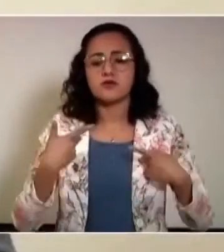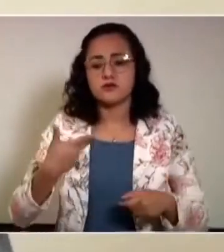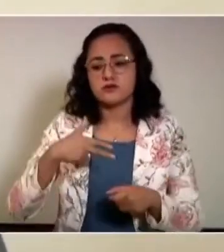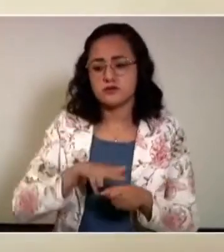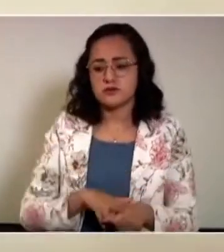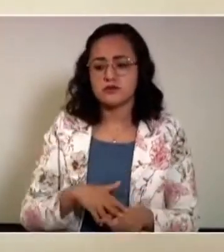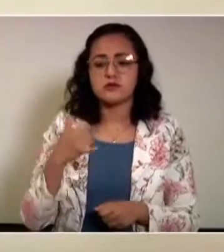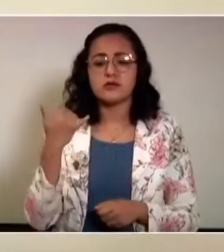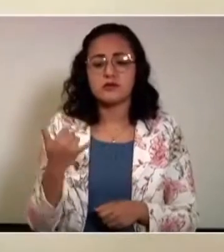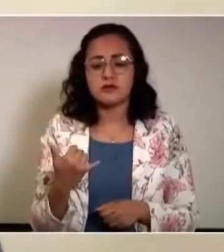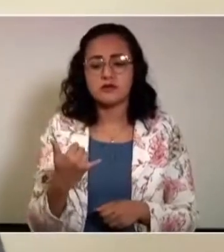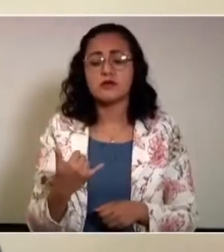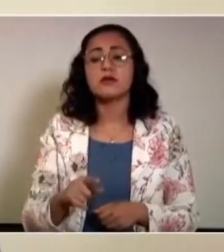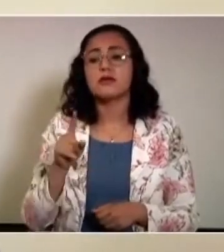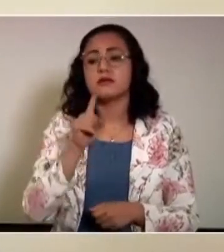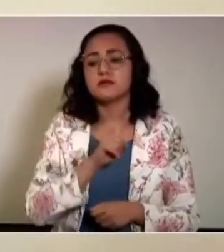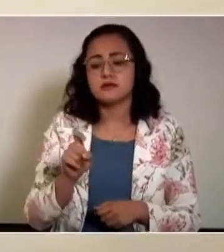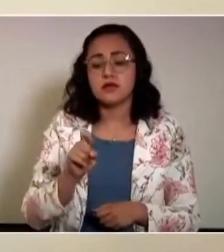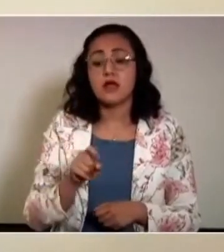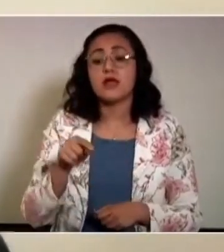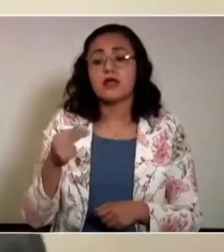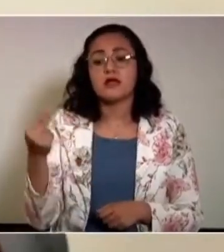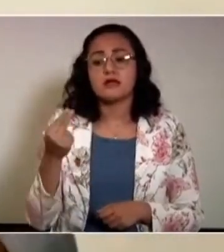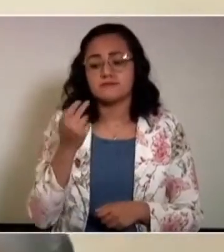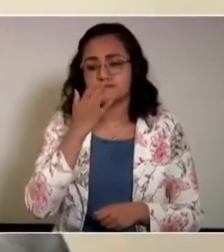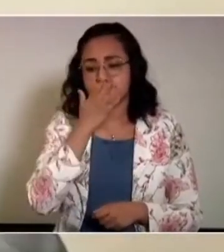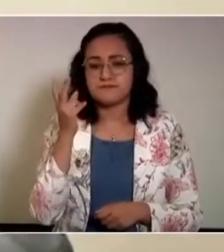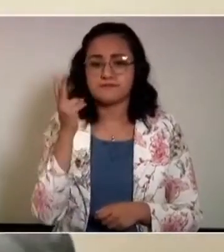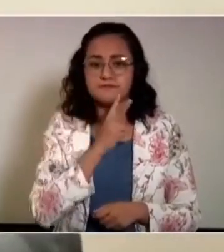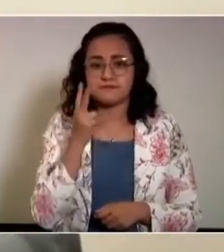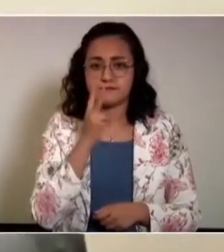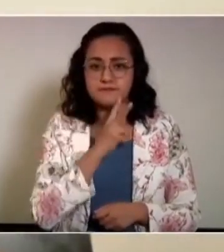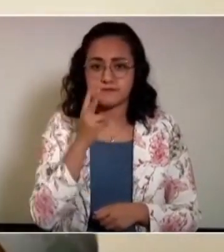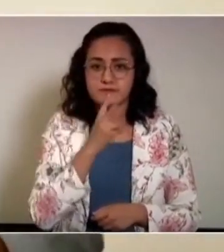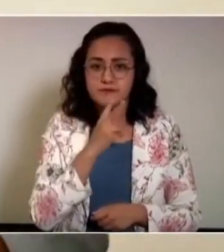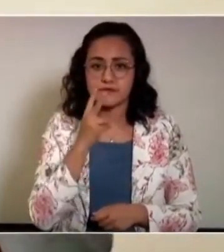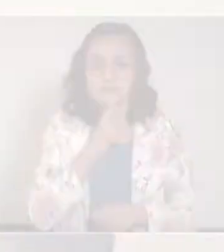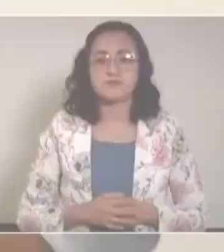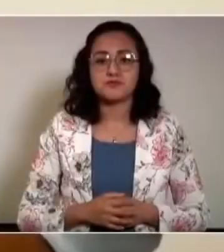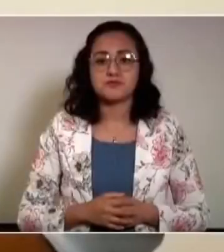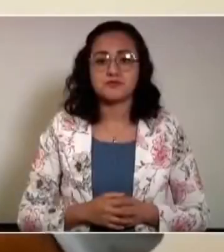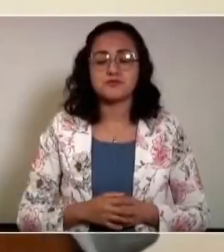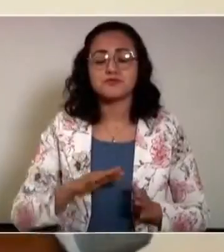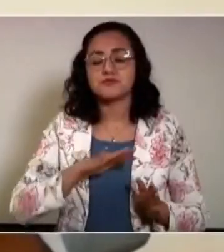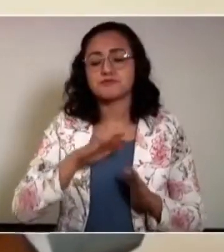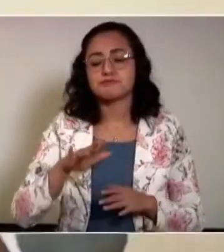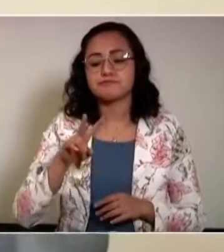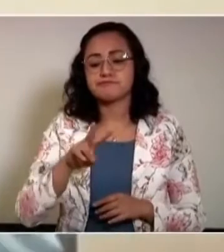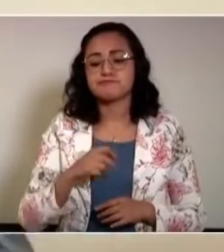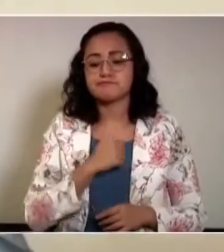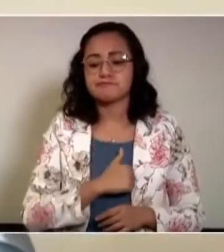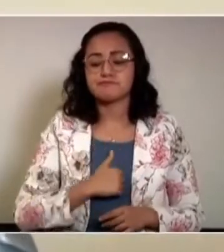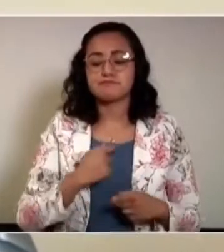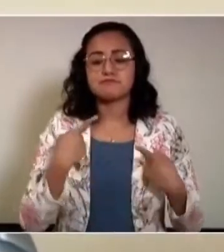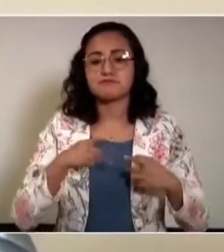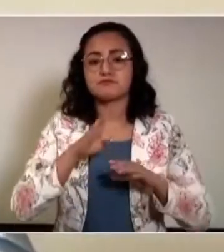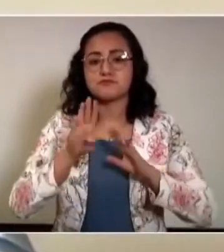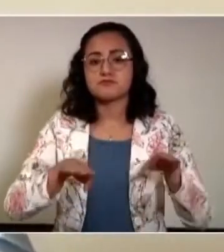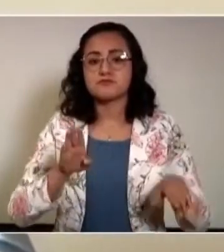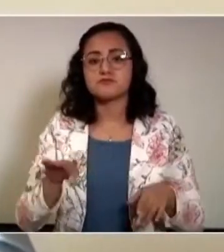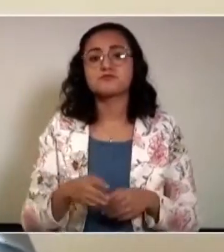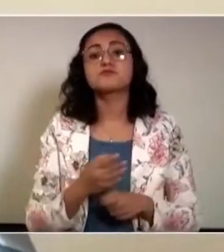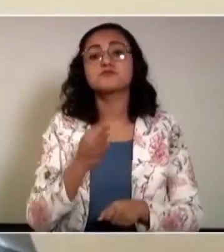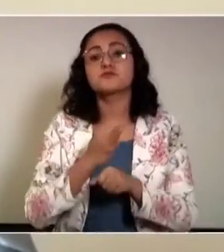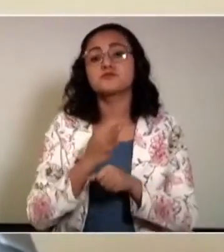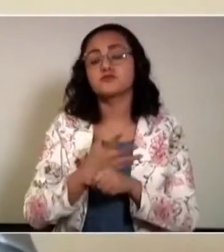pacientes hospitalizados y 100 de ellos requieren de ventilación mecánica asistida en lo que respecta lamentablemente las